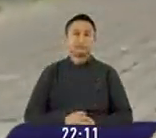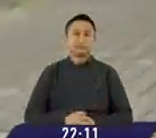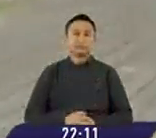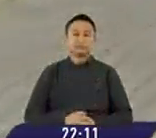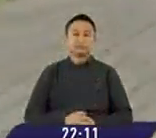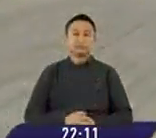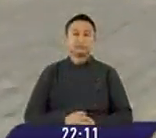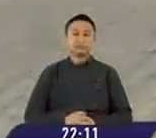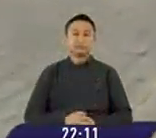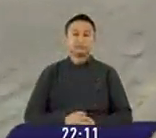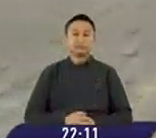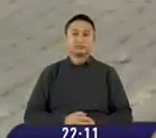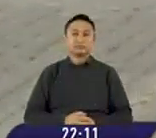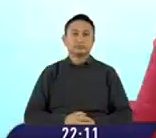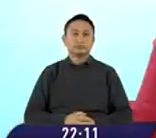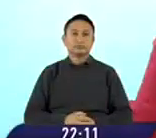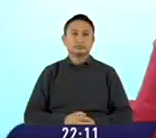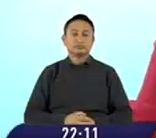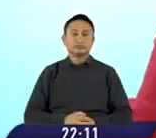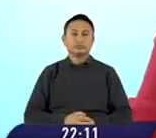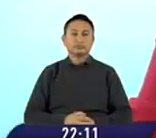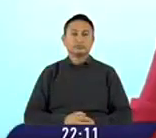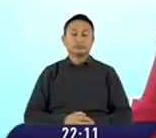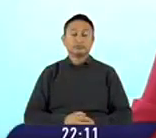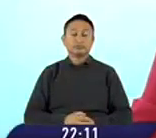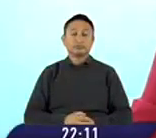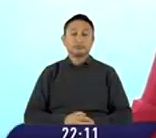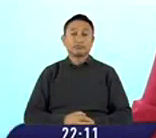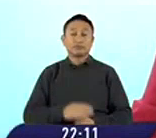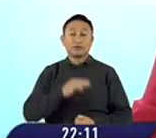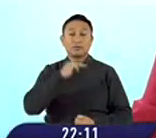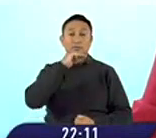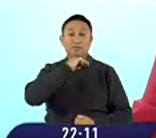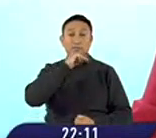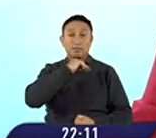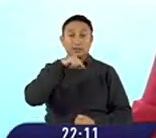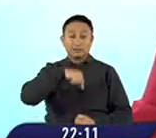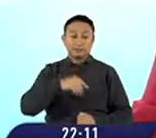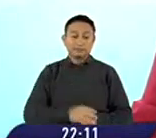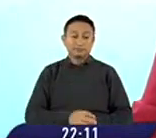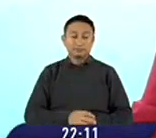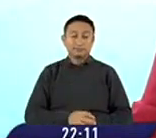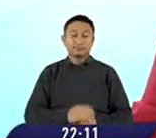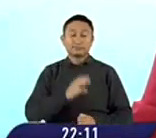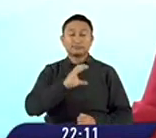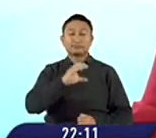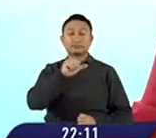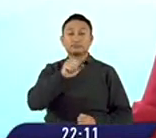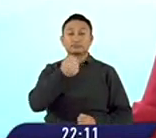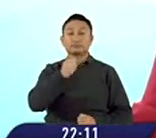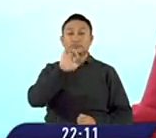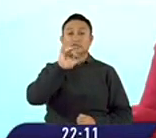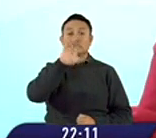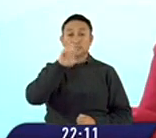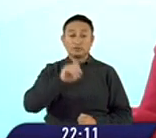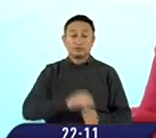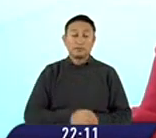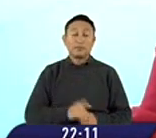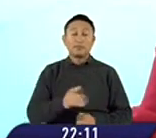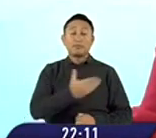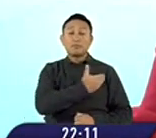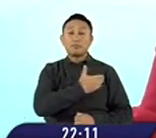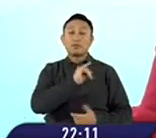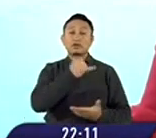Informó Javier Rosero. En Manabí hay conmoción tras el crimen de Castillo, presidente de la Junta Parroquial